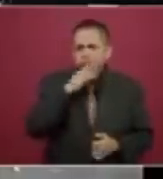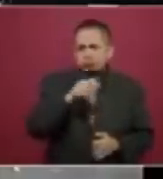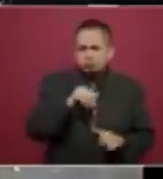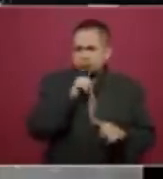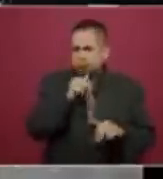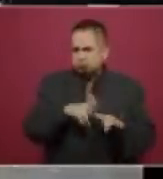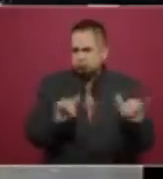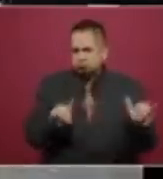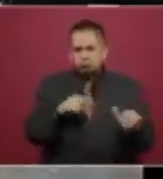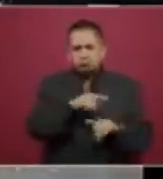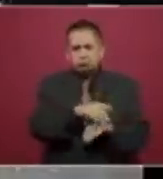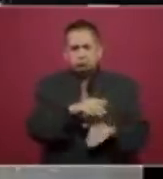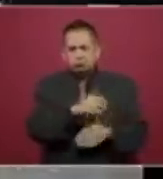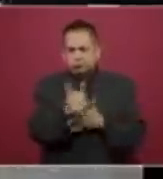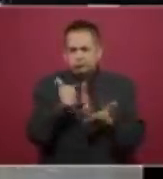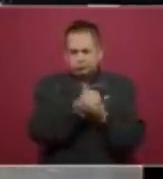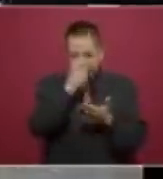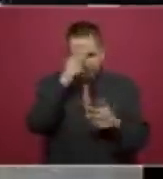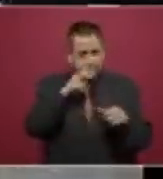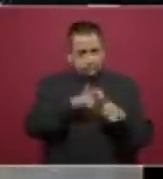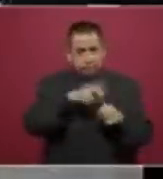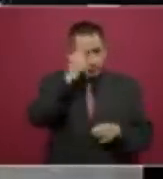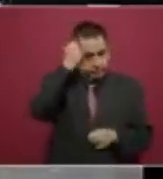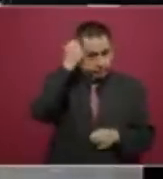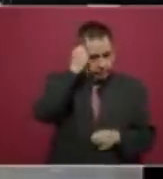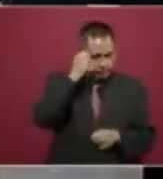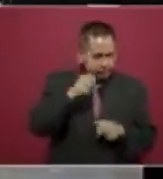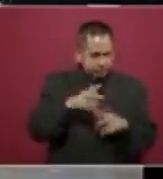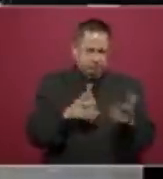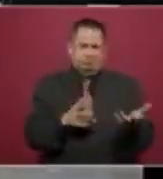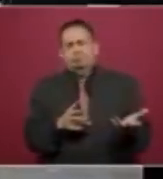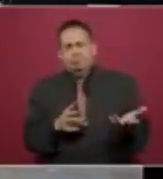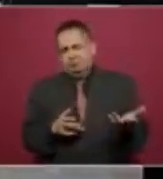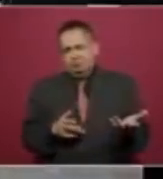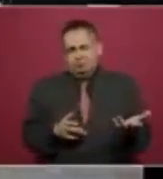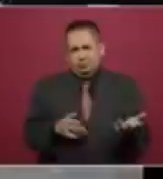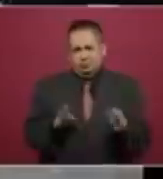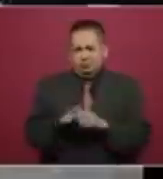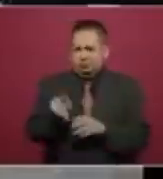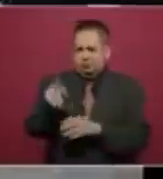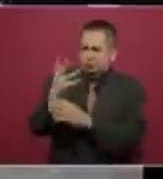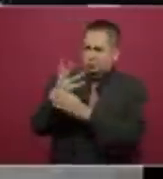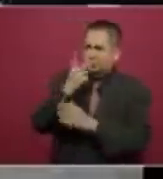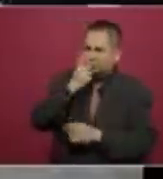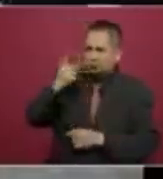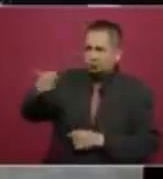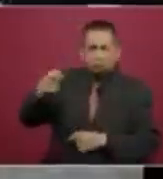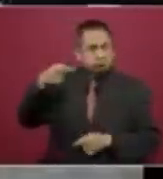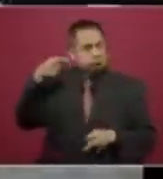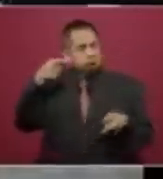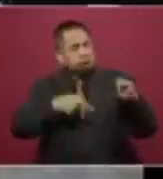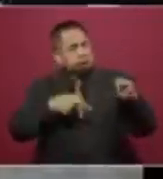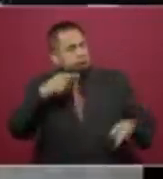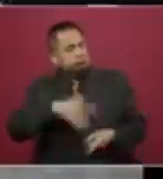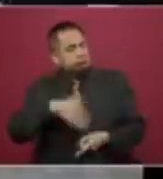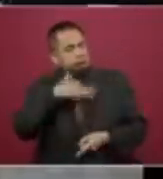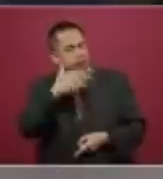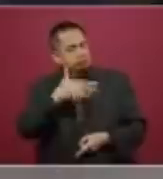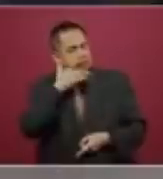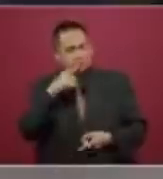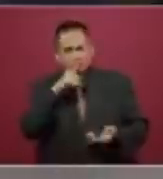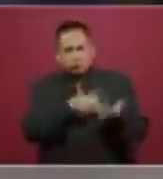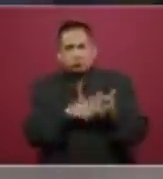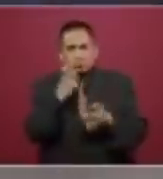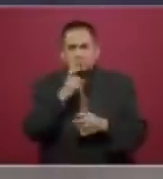internacional de México, en Texcoco. ¿Esto no tiraría una de las banderas que usted enarboló durante la campaña en el asunto de que